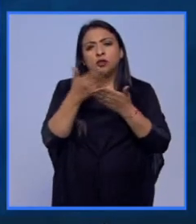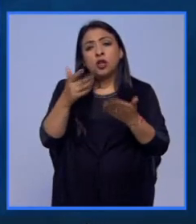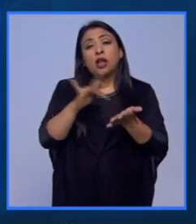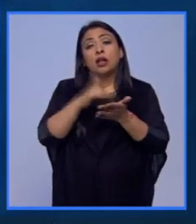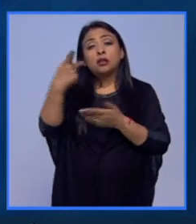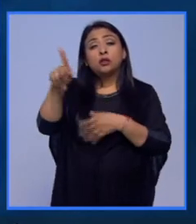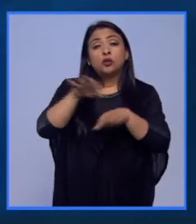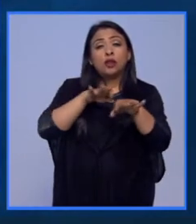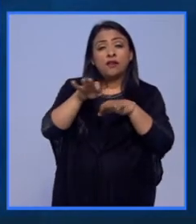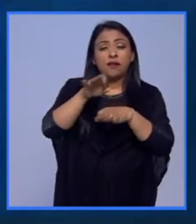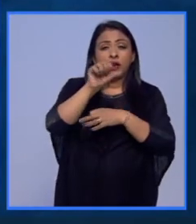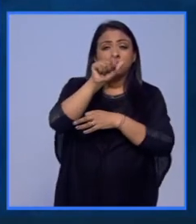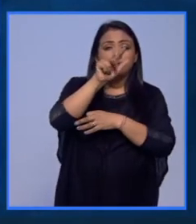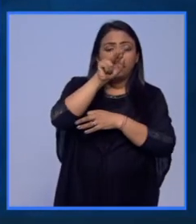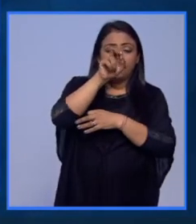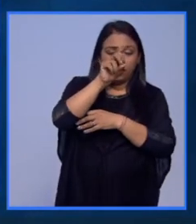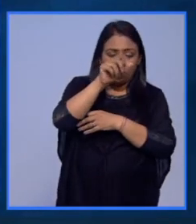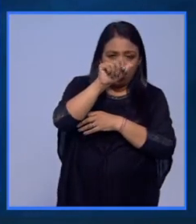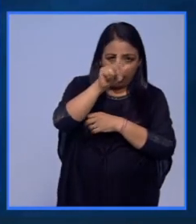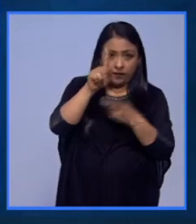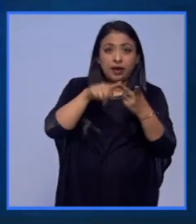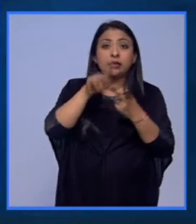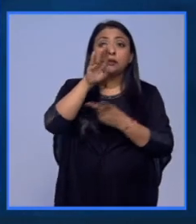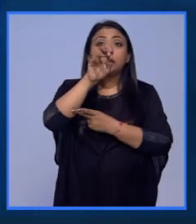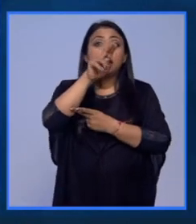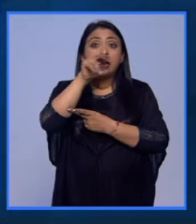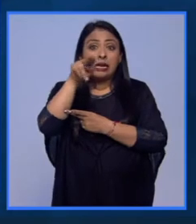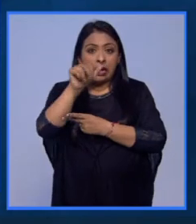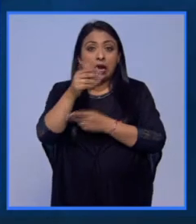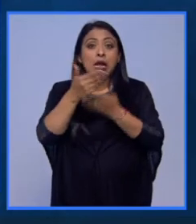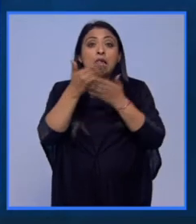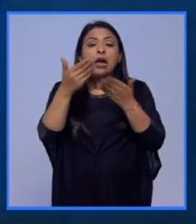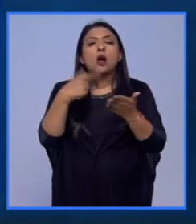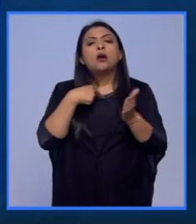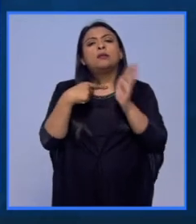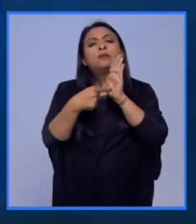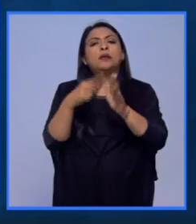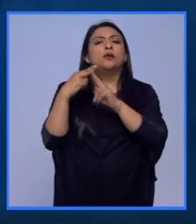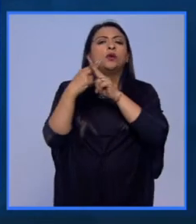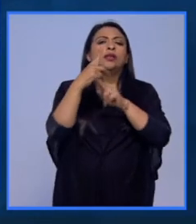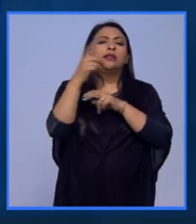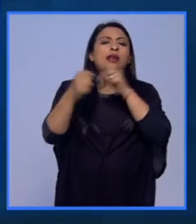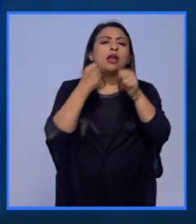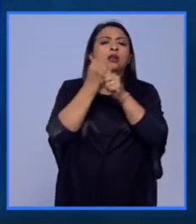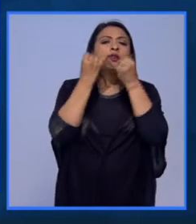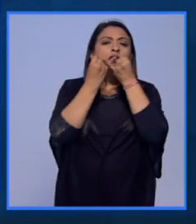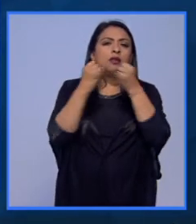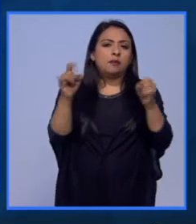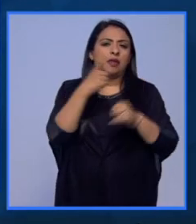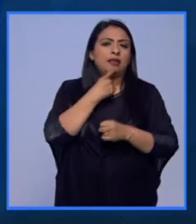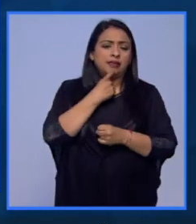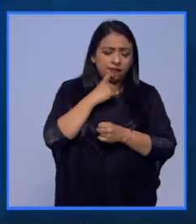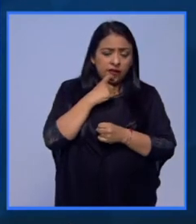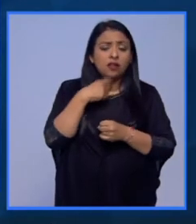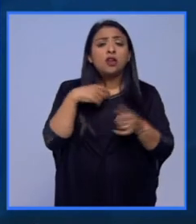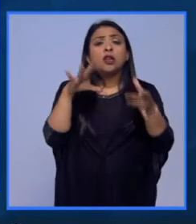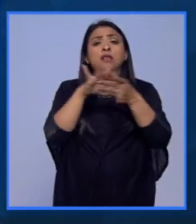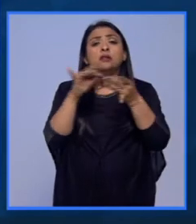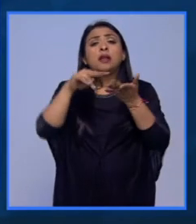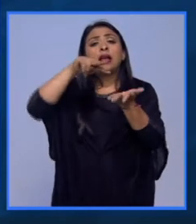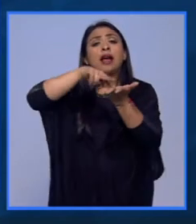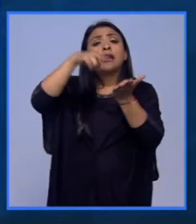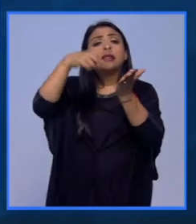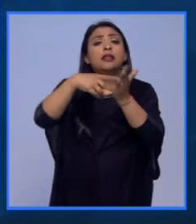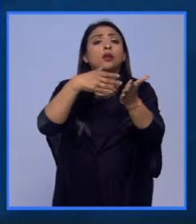al trabajo de Salvador Álvarez y Juan Arturo Brennan, quien en esta ocasión, a propósito del centenario de la independencia de esta nación, nos hablan de